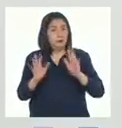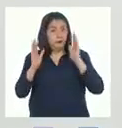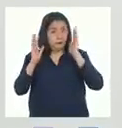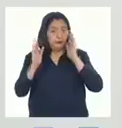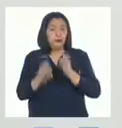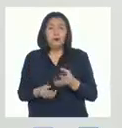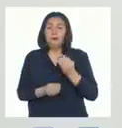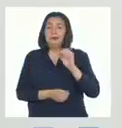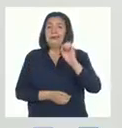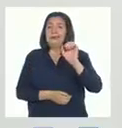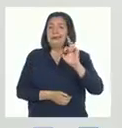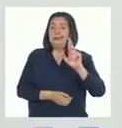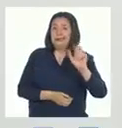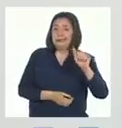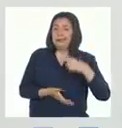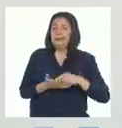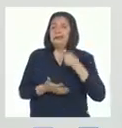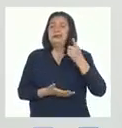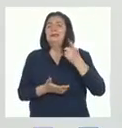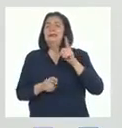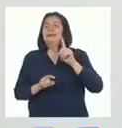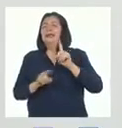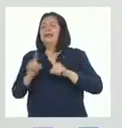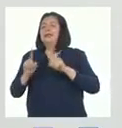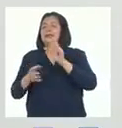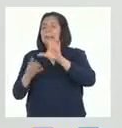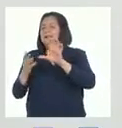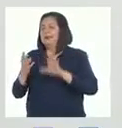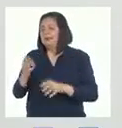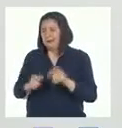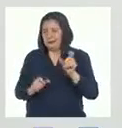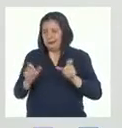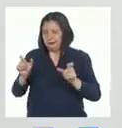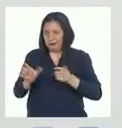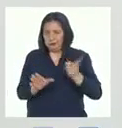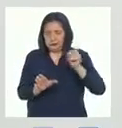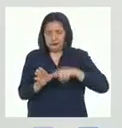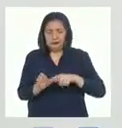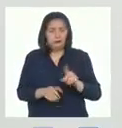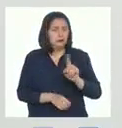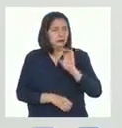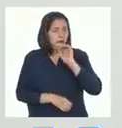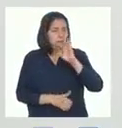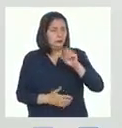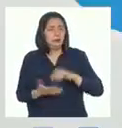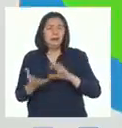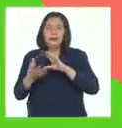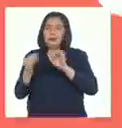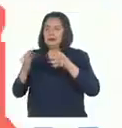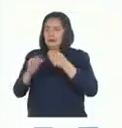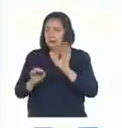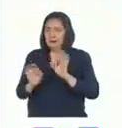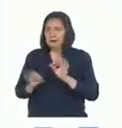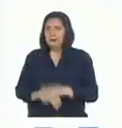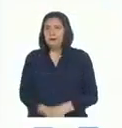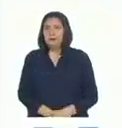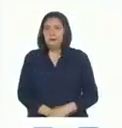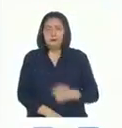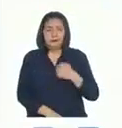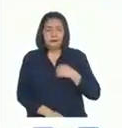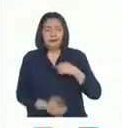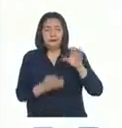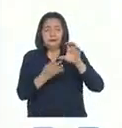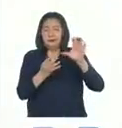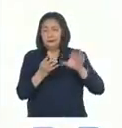a escuchar cómo Sara logró inferir ciertas características de los personajes sin que se mencionen en el cuento. He sacado